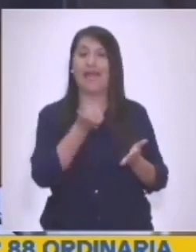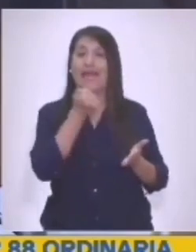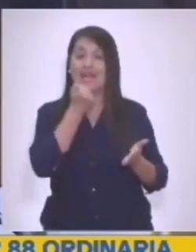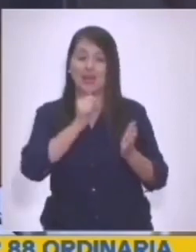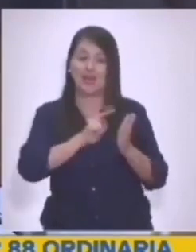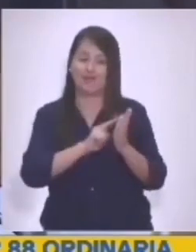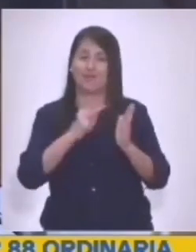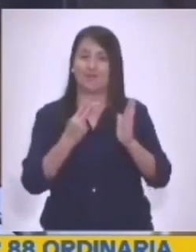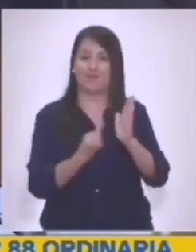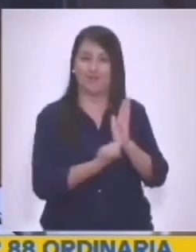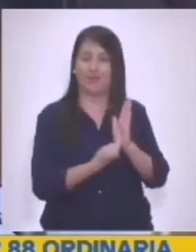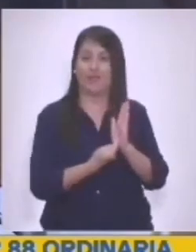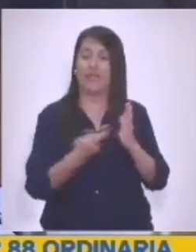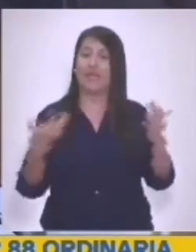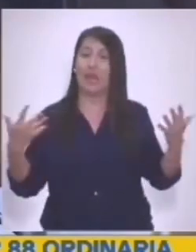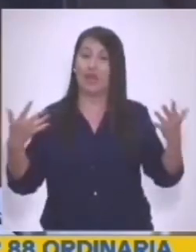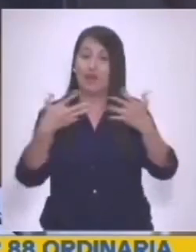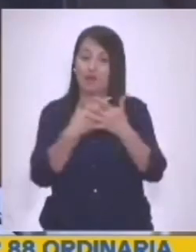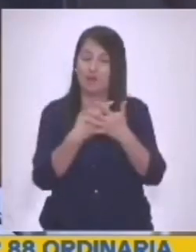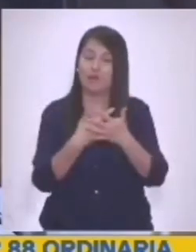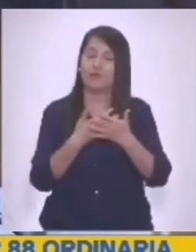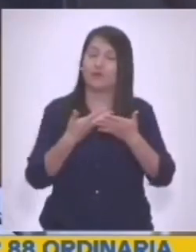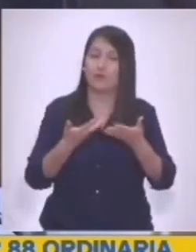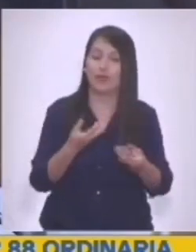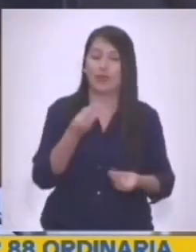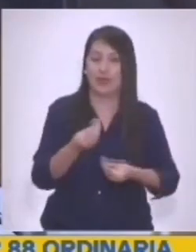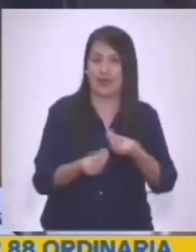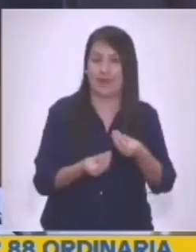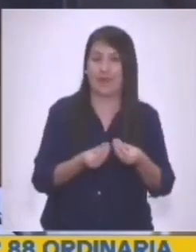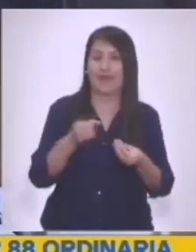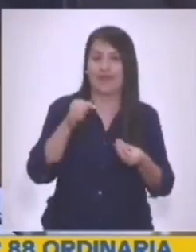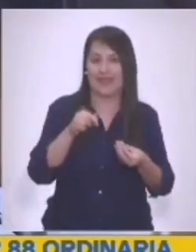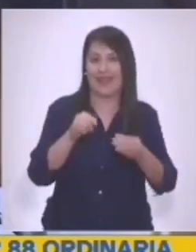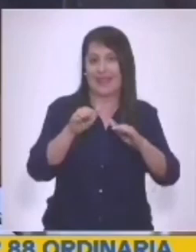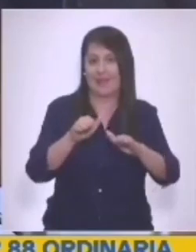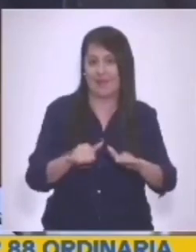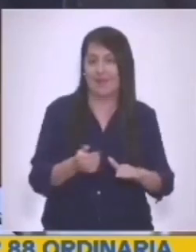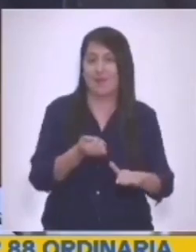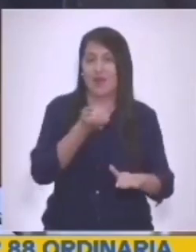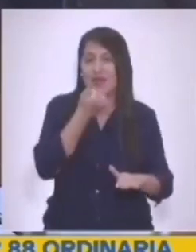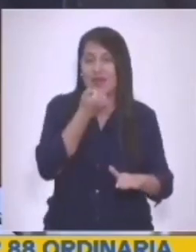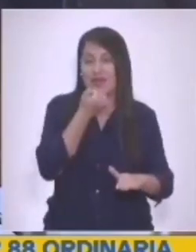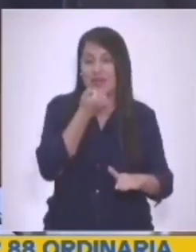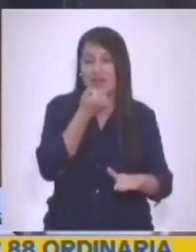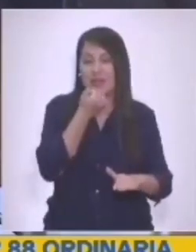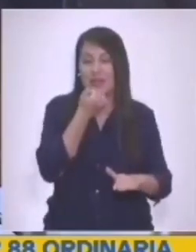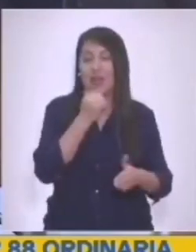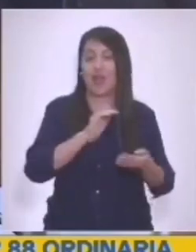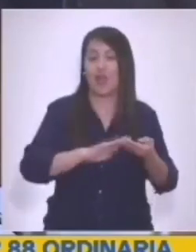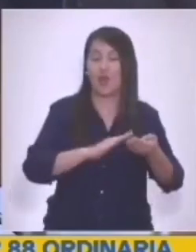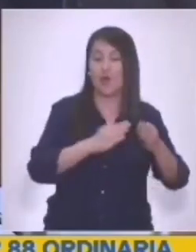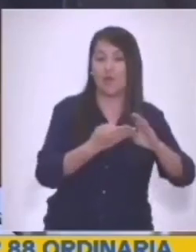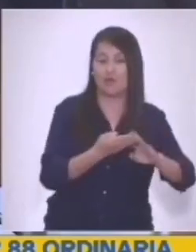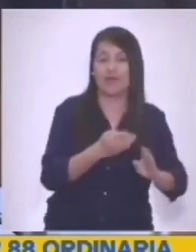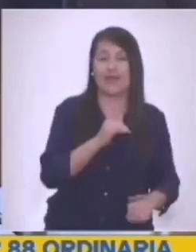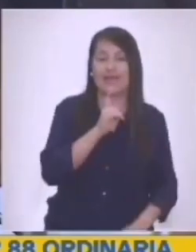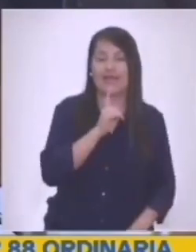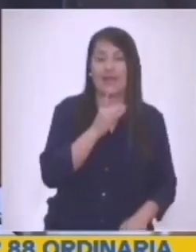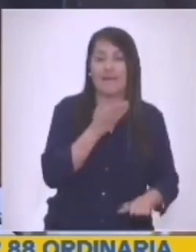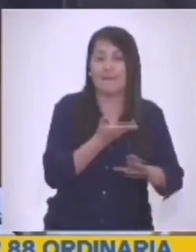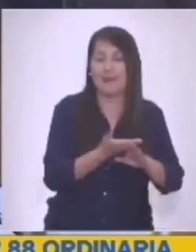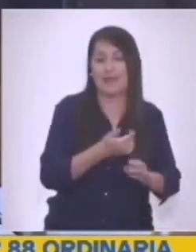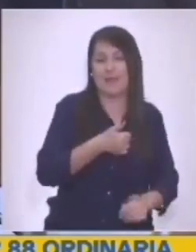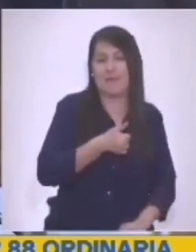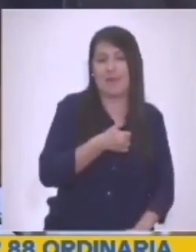y la confusión En consecuencia que genera este mismo error tanto respecto de la comunidad que pide que la